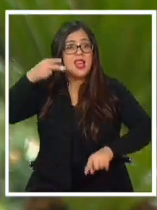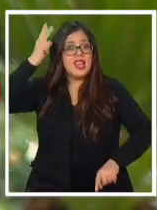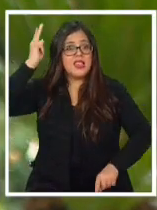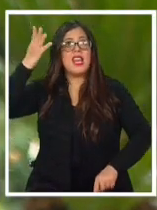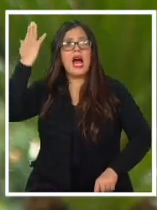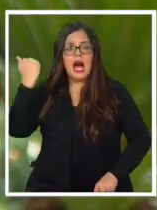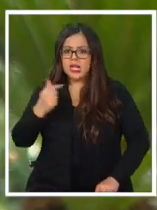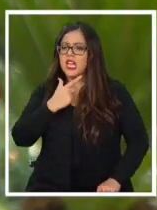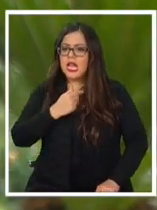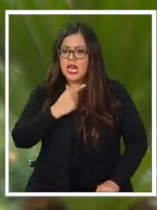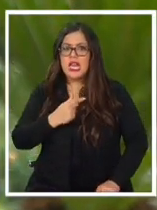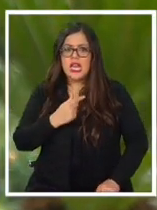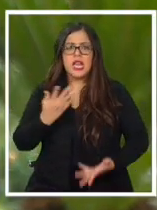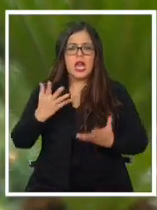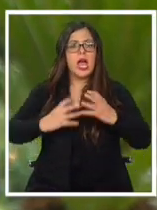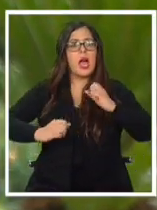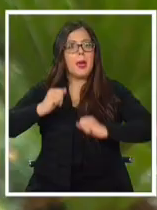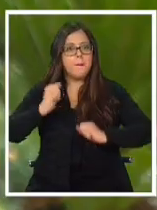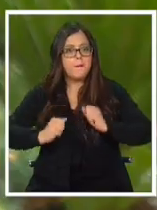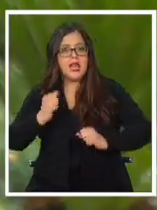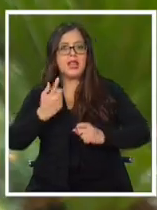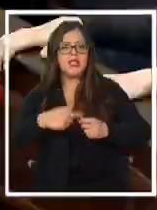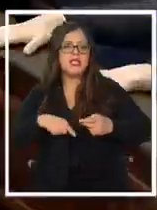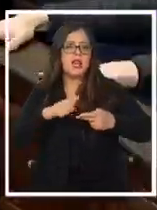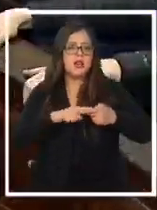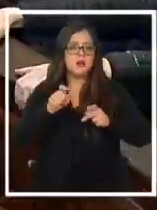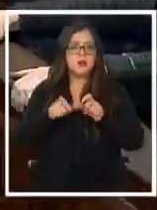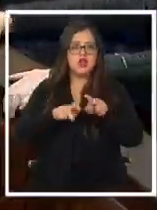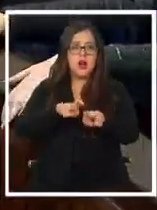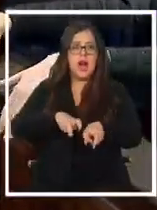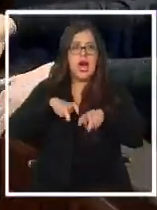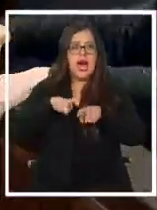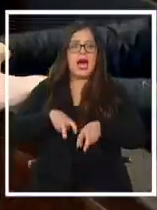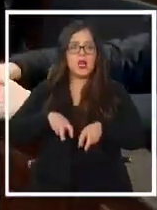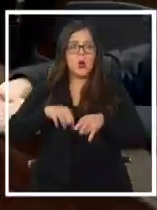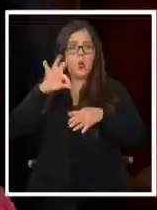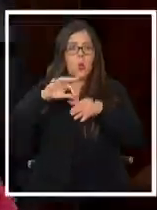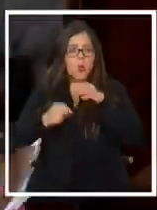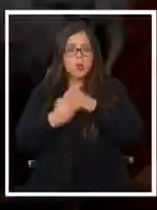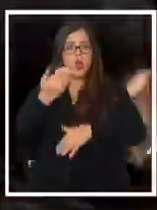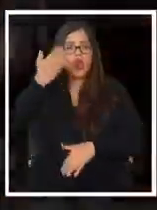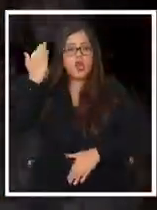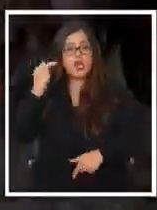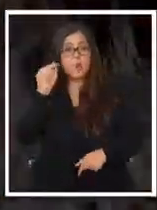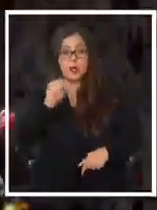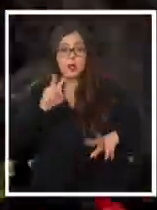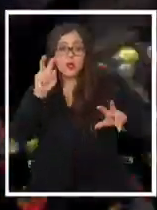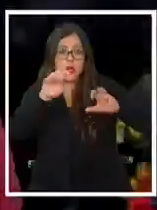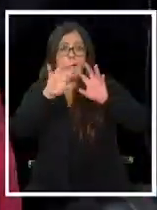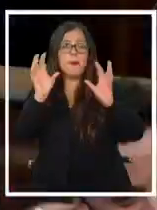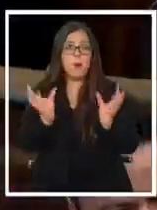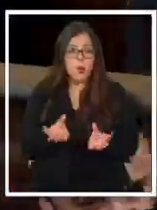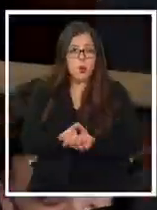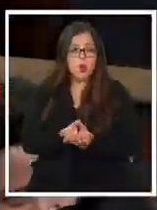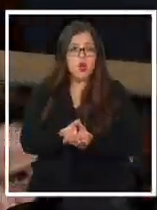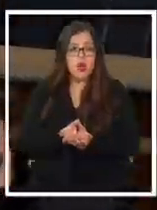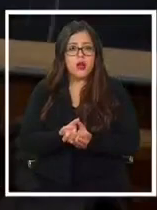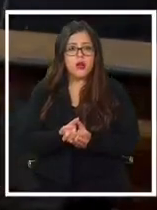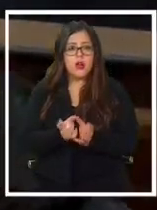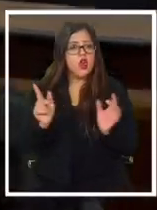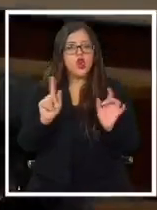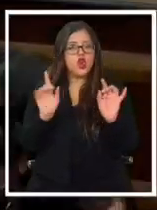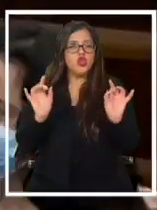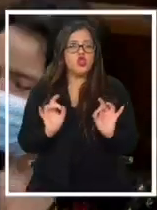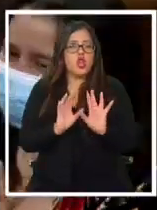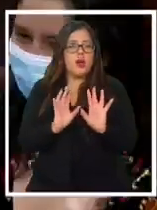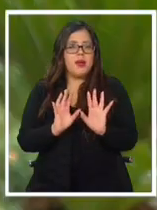codiciadas, ¿no?, por los empresarios, por los agricultores de ese tiempo. Eso es una dinámica global por lo demás, no solamente del